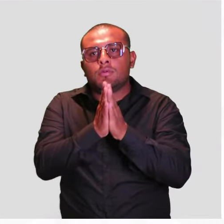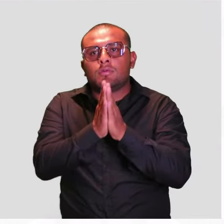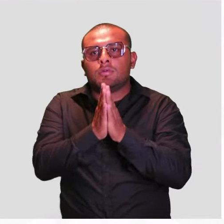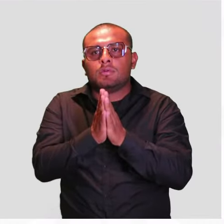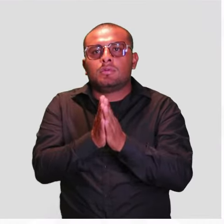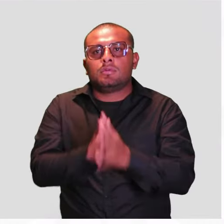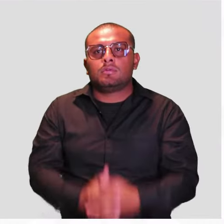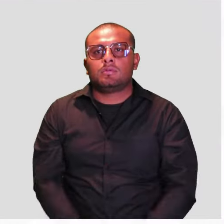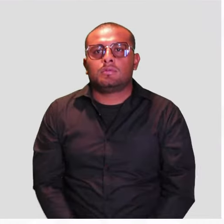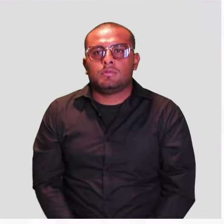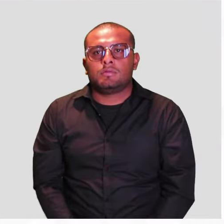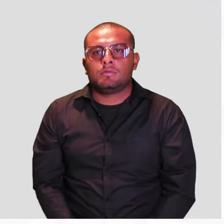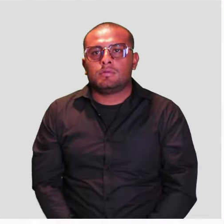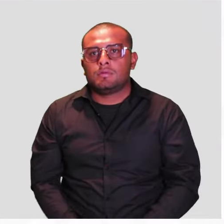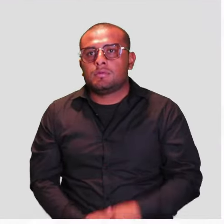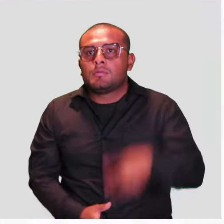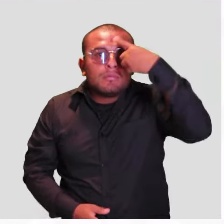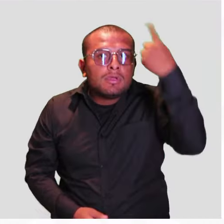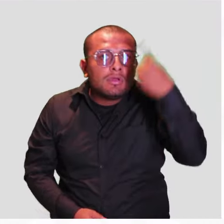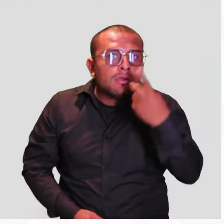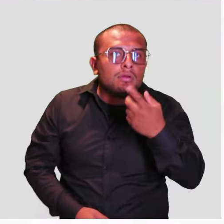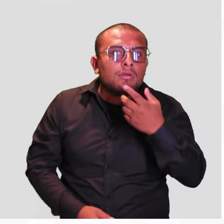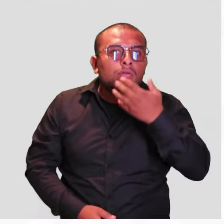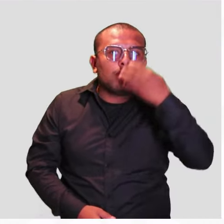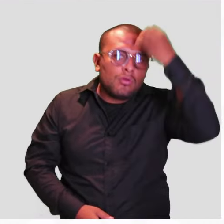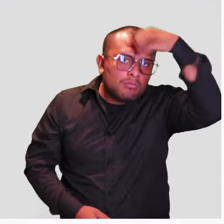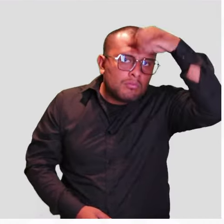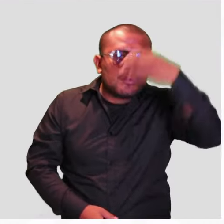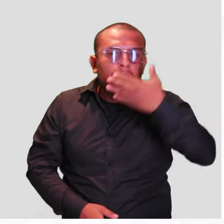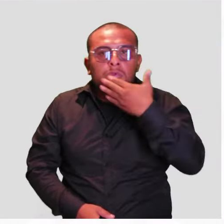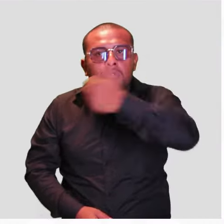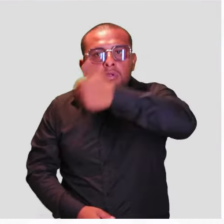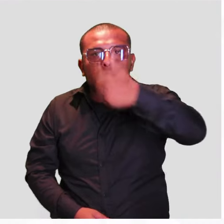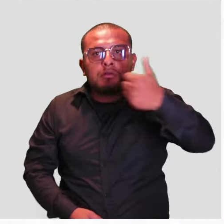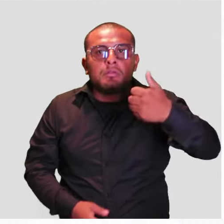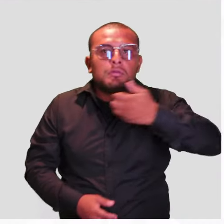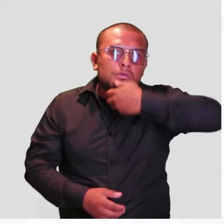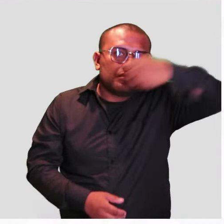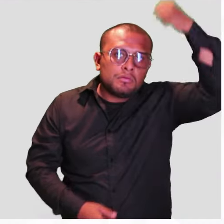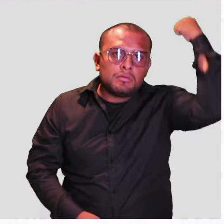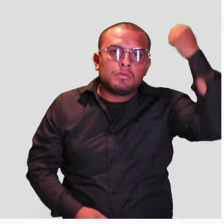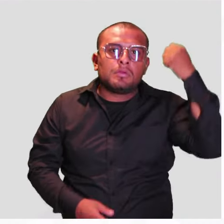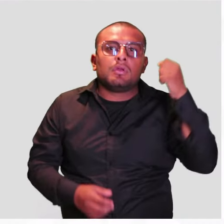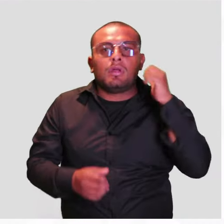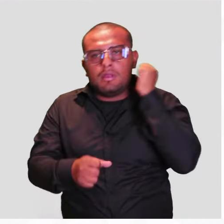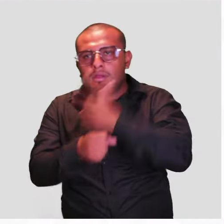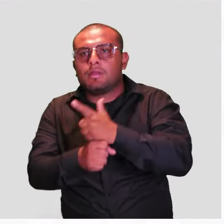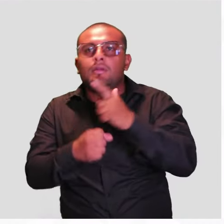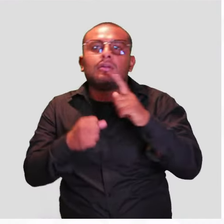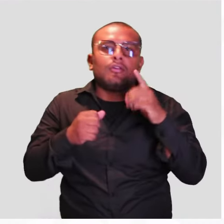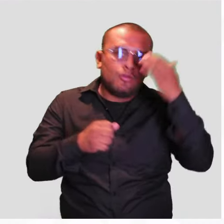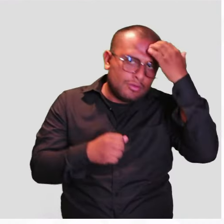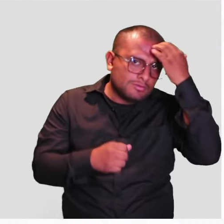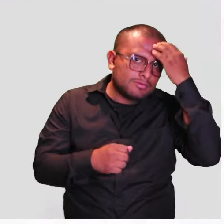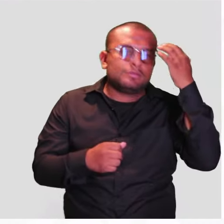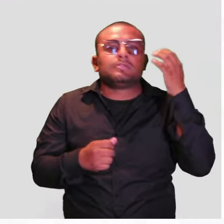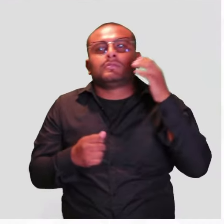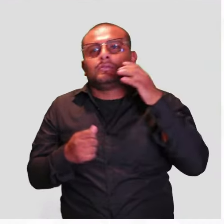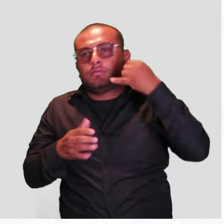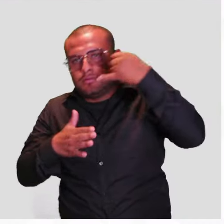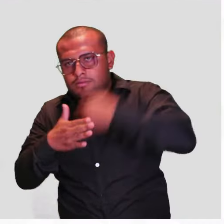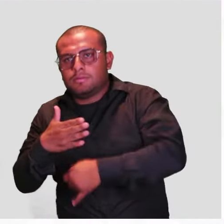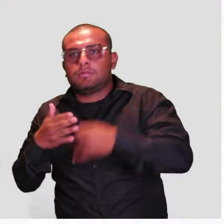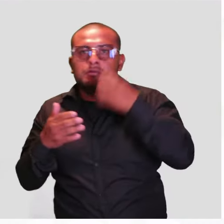podamos conocer sus opiniones, sus ideas, y que, bueno, pues de esta manera podamos conocer más acerca